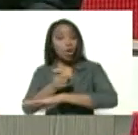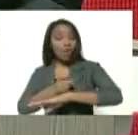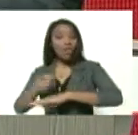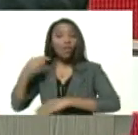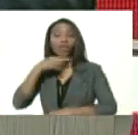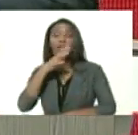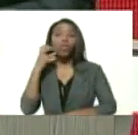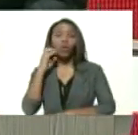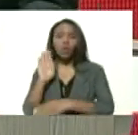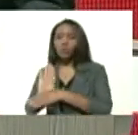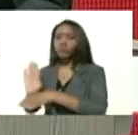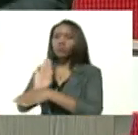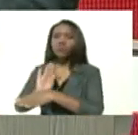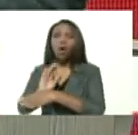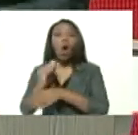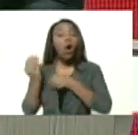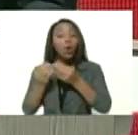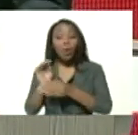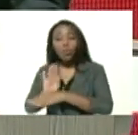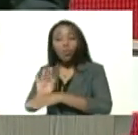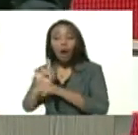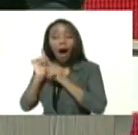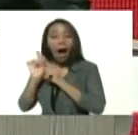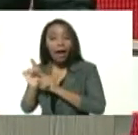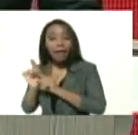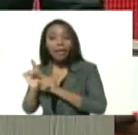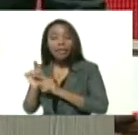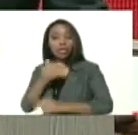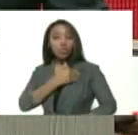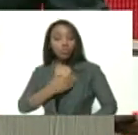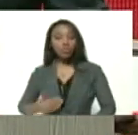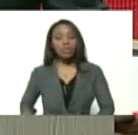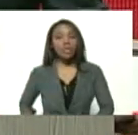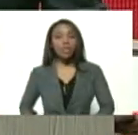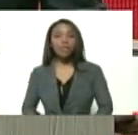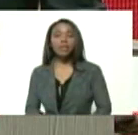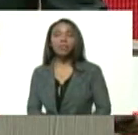Duque lo protege, y así como lo protege a él y protege su residencia,